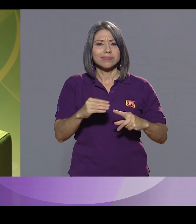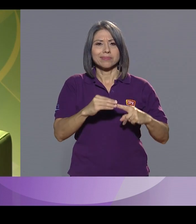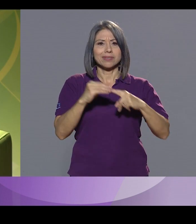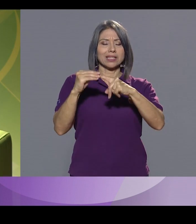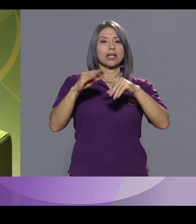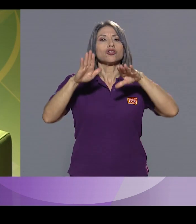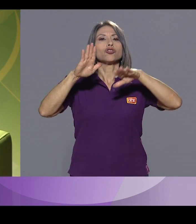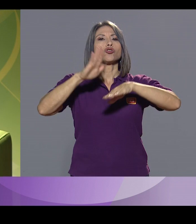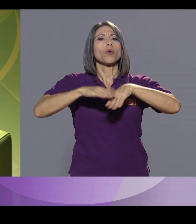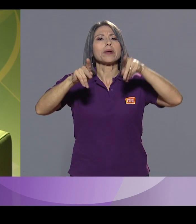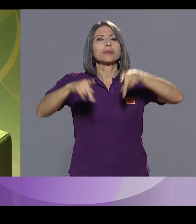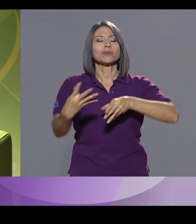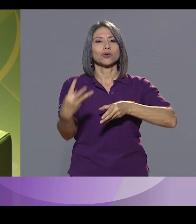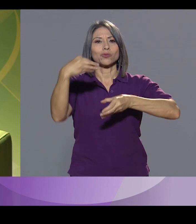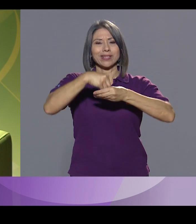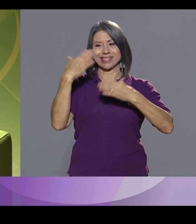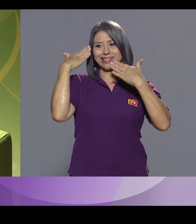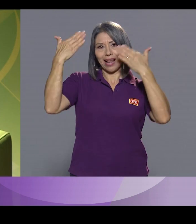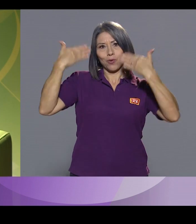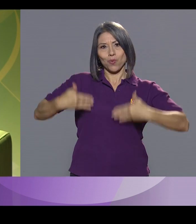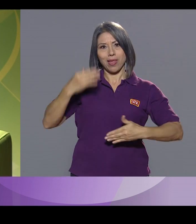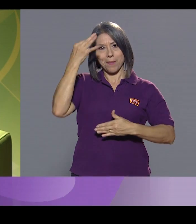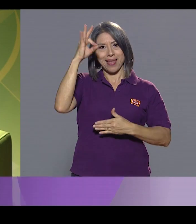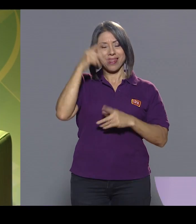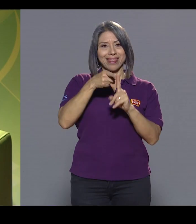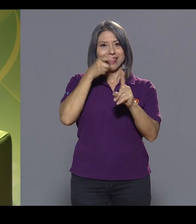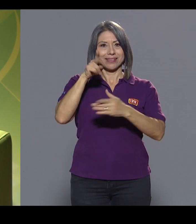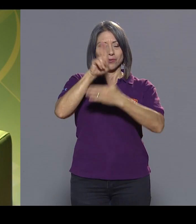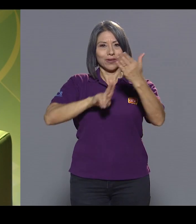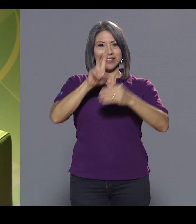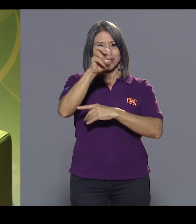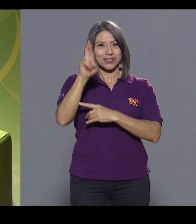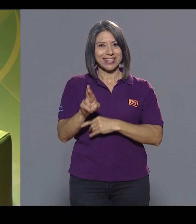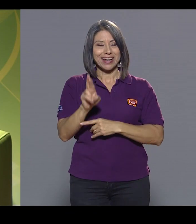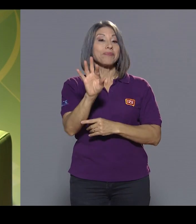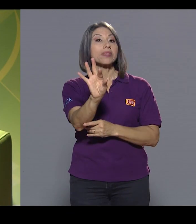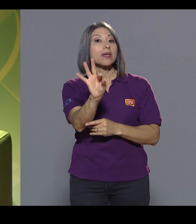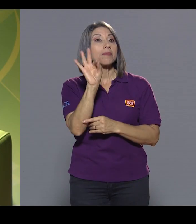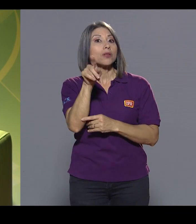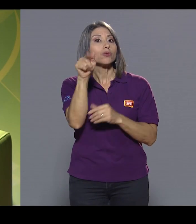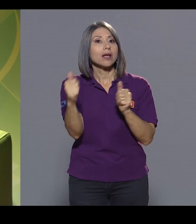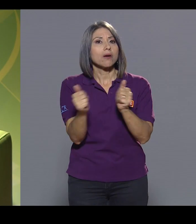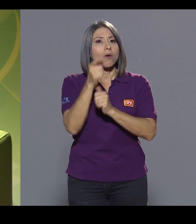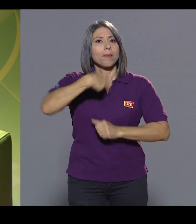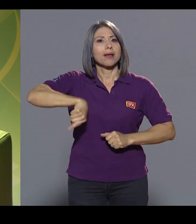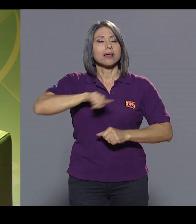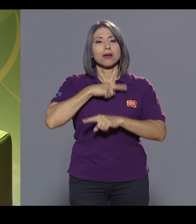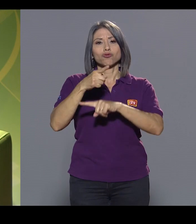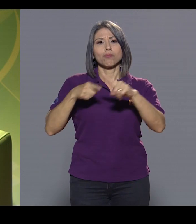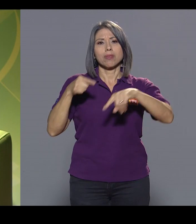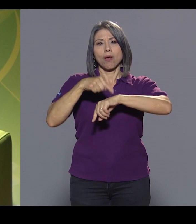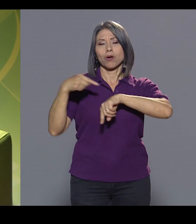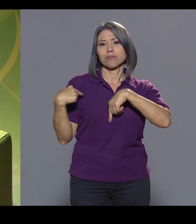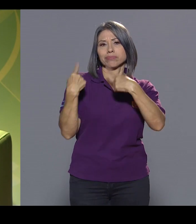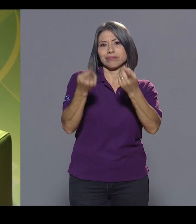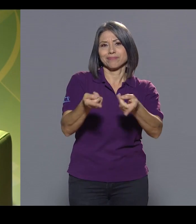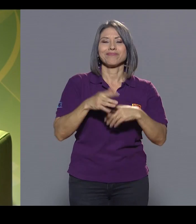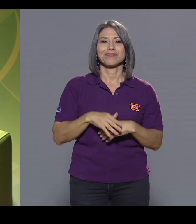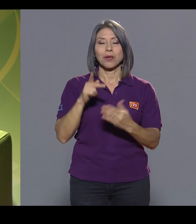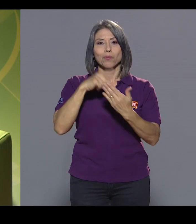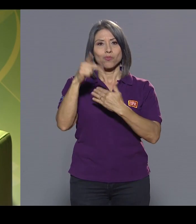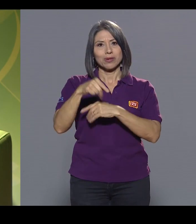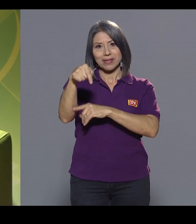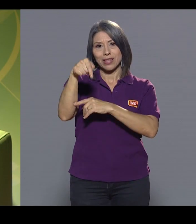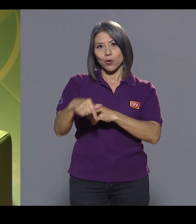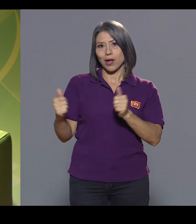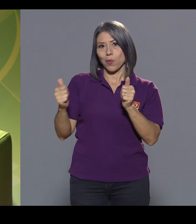la inclusión. Les saluda María Fernanda Jiménez desde la Universidad de Costa Rica y le invito a acompañarnos durante la siguiente media hora. En la